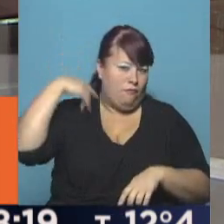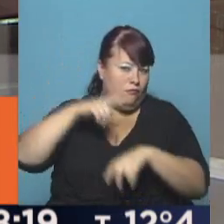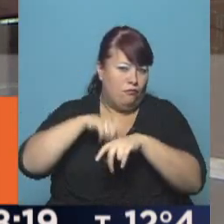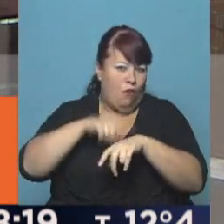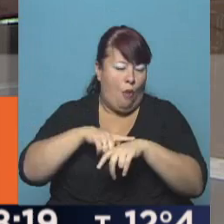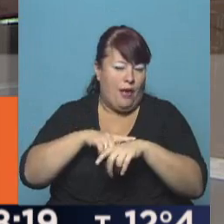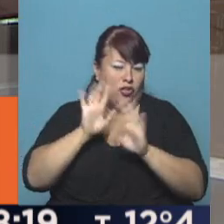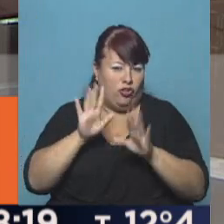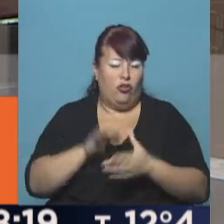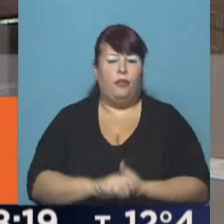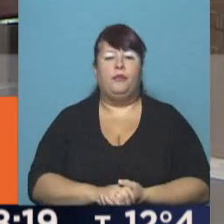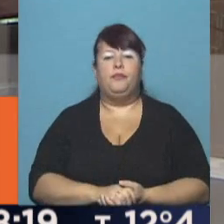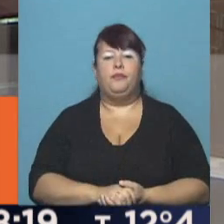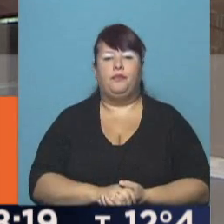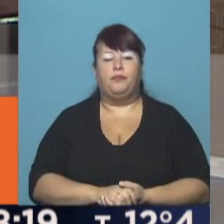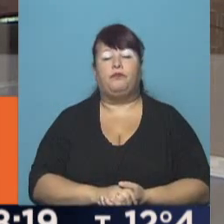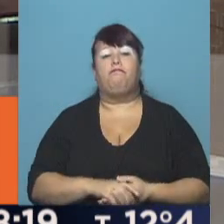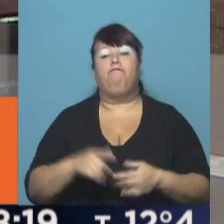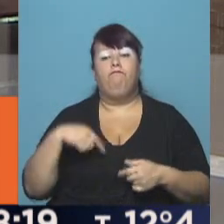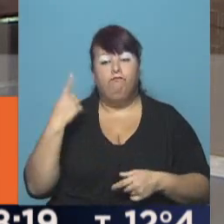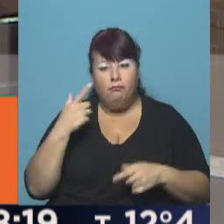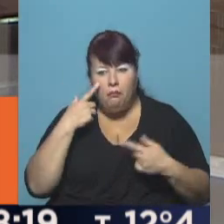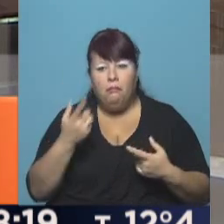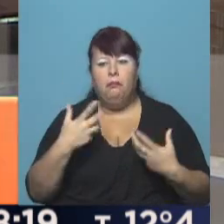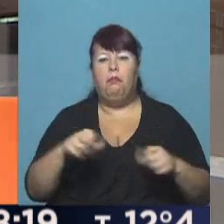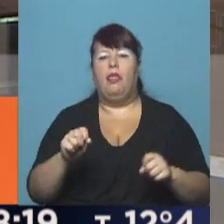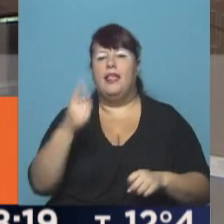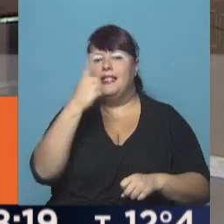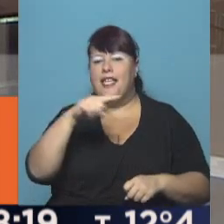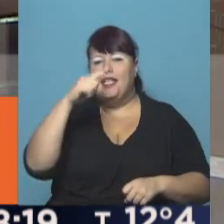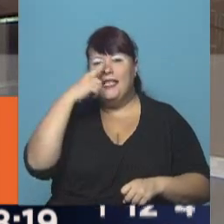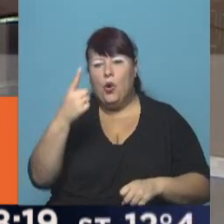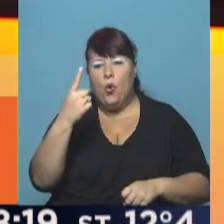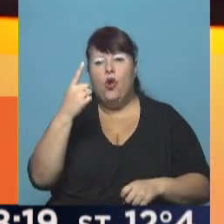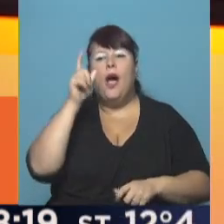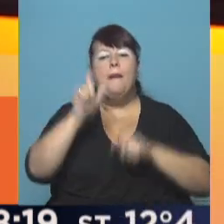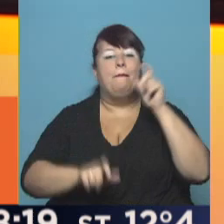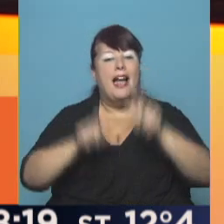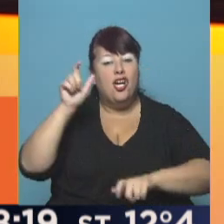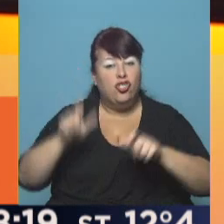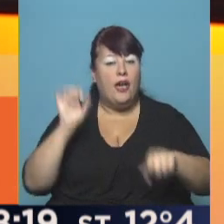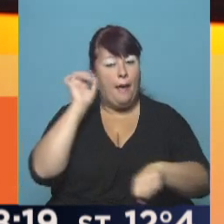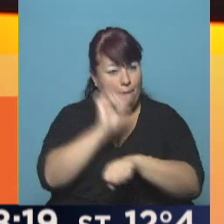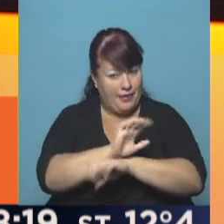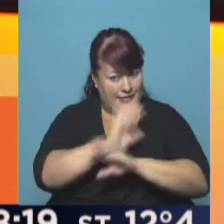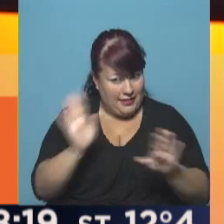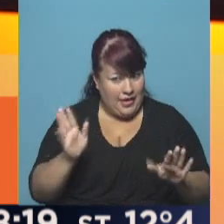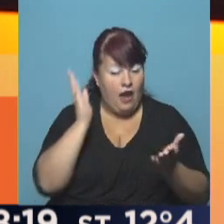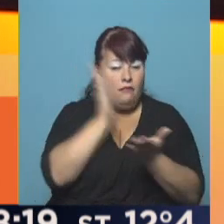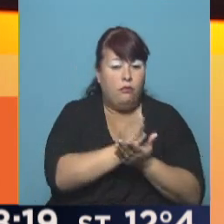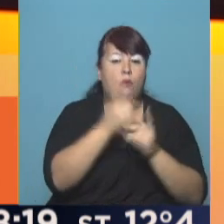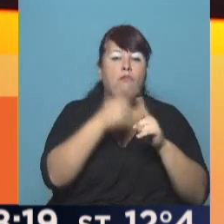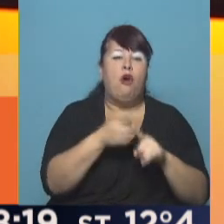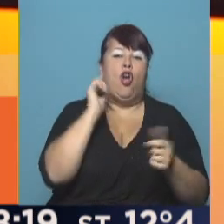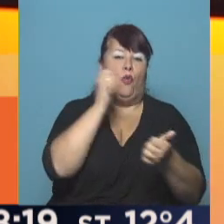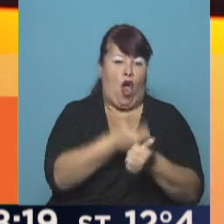que funcionaban. Y lo que nosotros encontramos eran 171 casos de personas condenadas por delitos contra